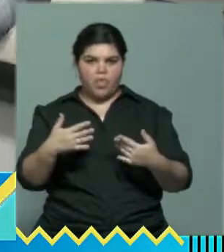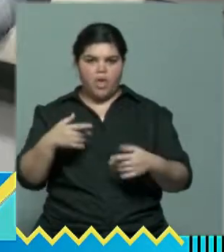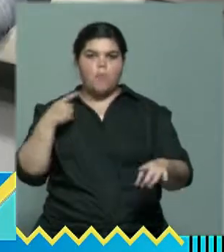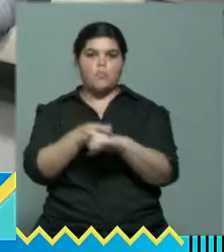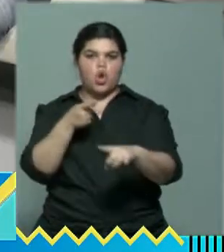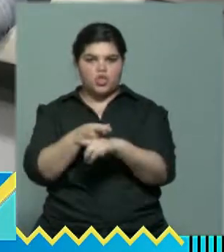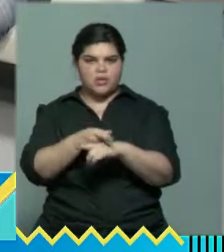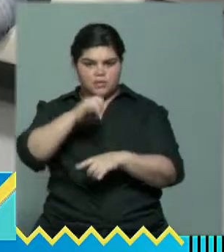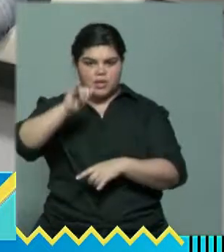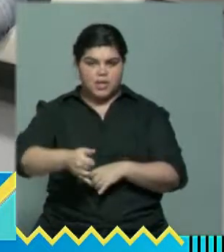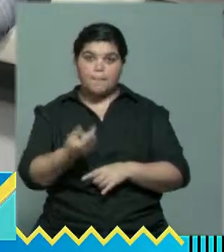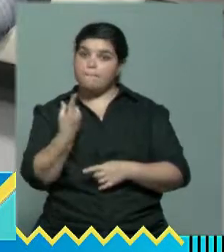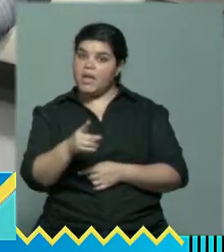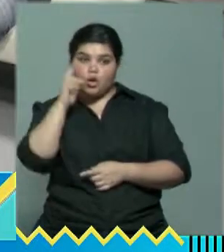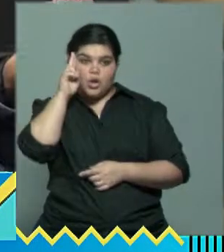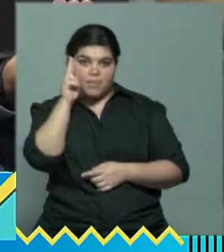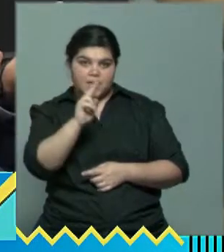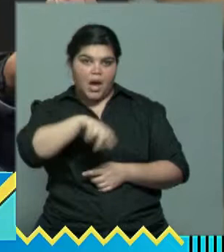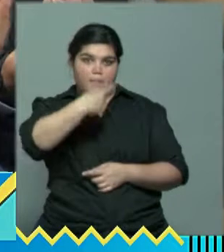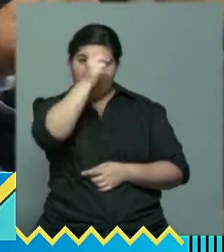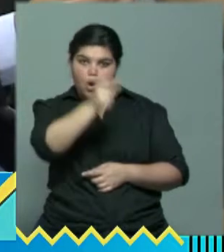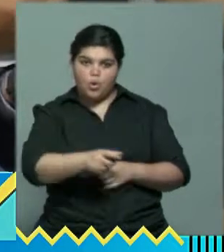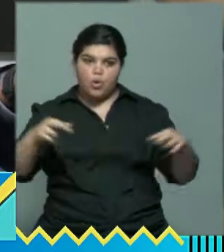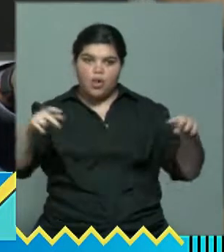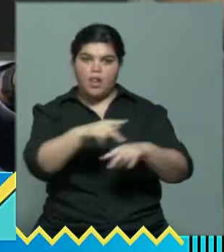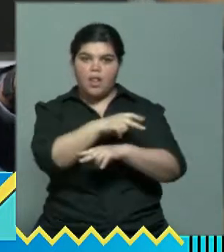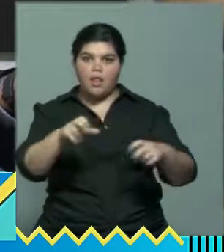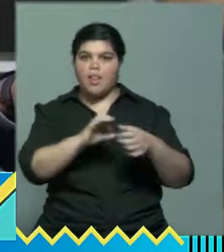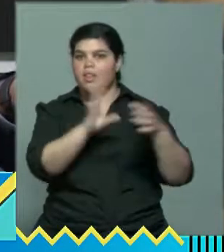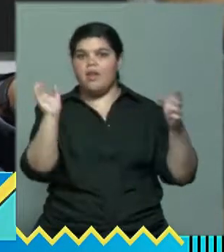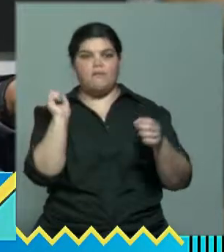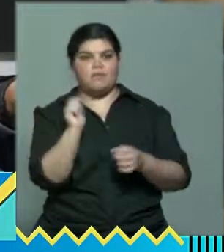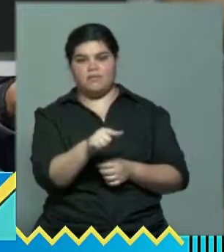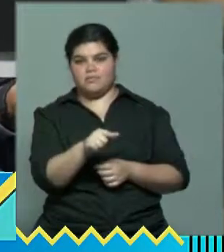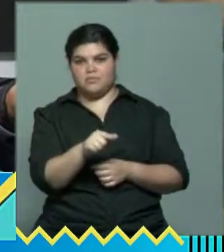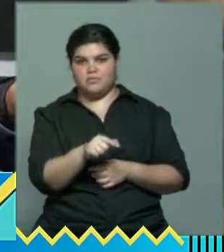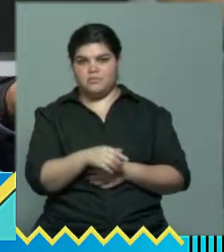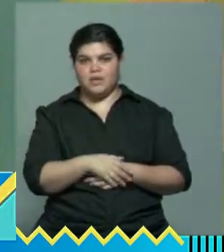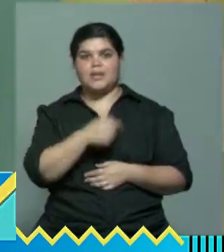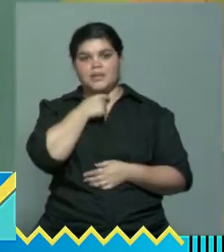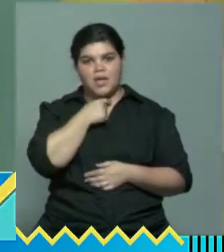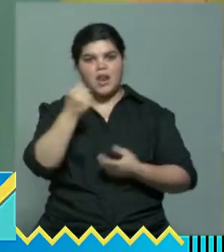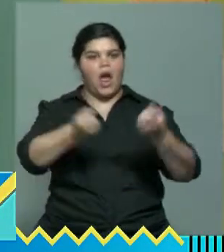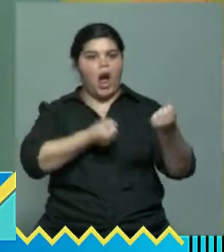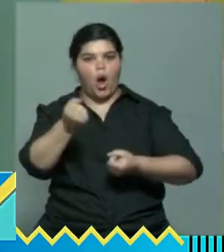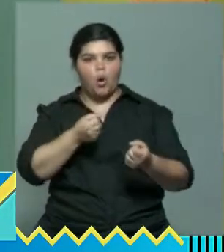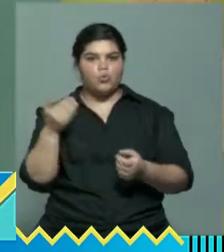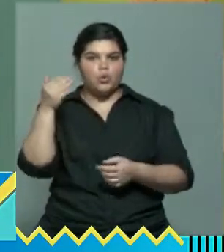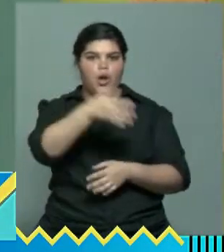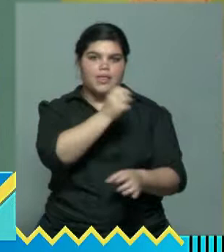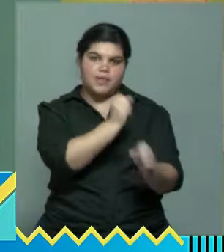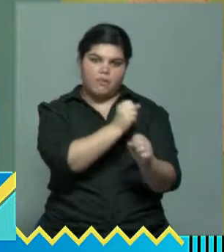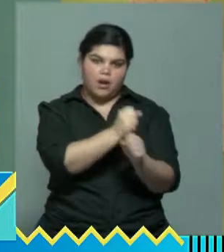perfectamente, pero además respetar la libre circulación de todos los demás que querían ir a trabajar en su vehículo, que querían ir en